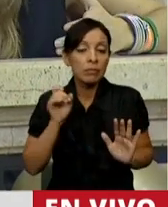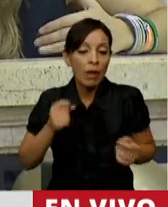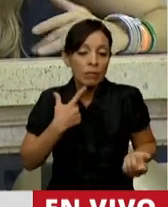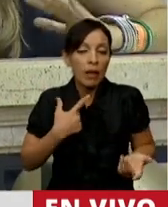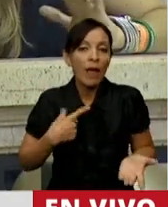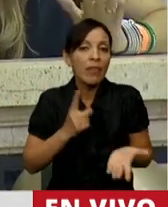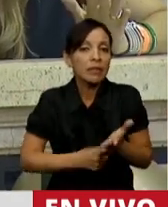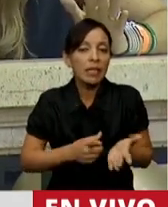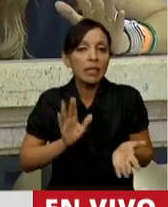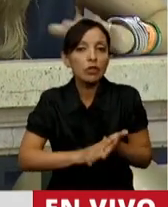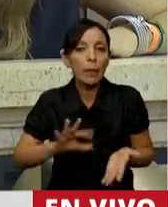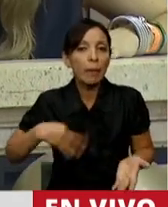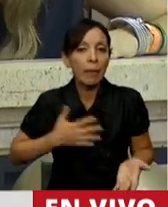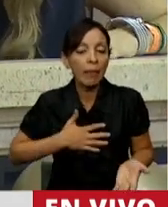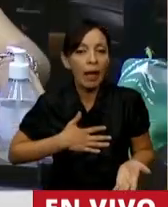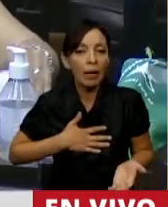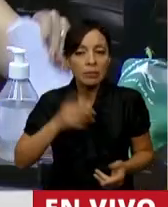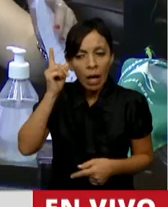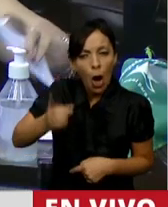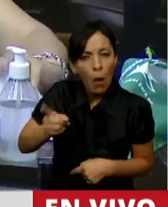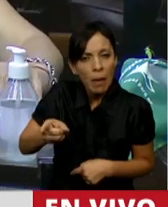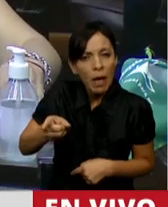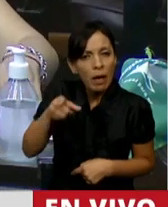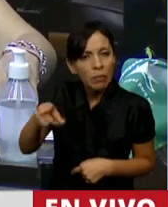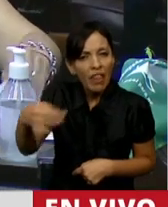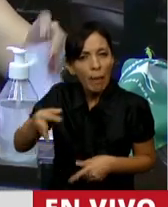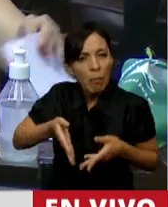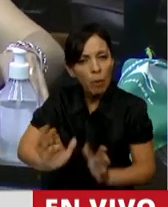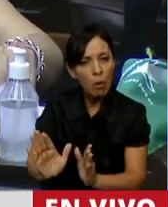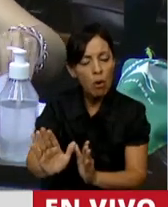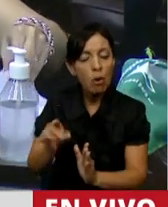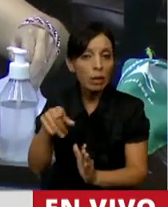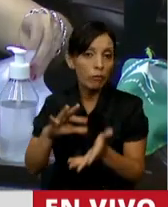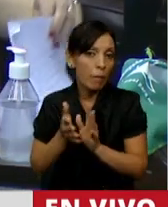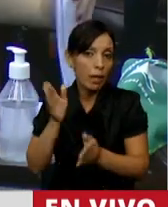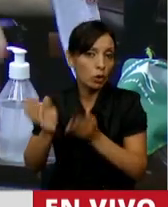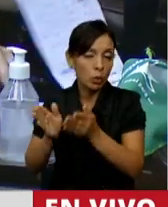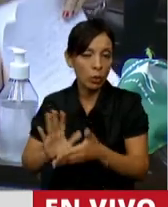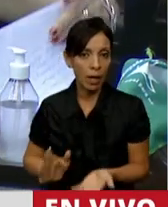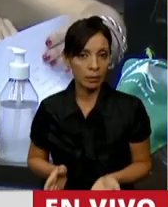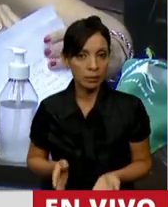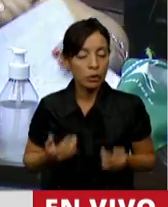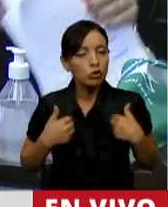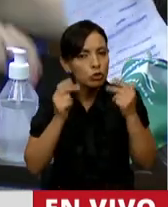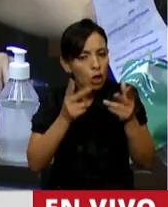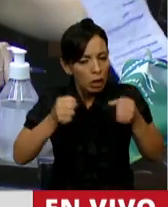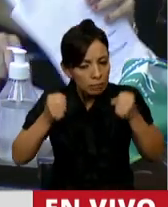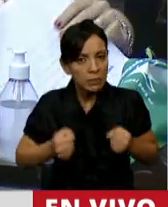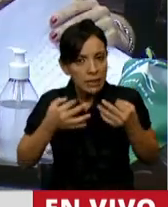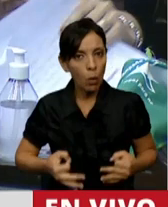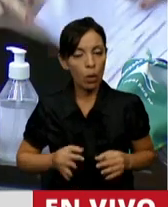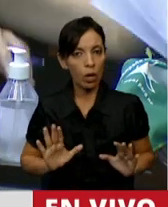vida. Obligar a una chica a ser madre es una tortura, y esto lo digo con mucha